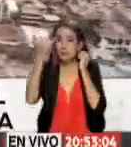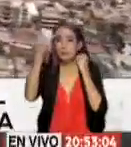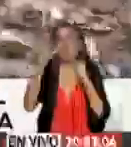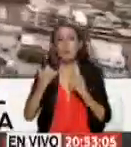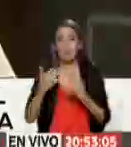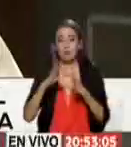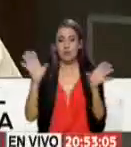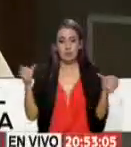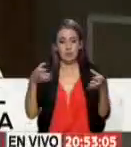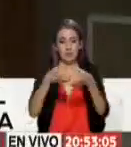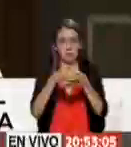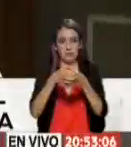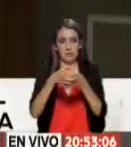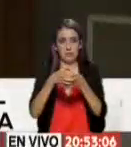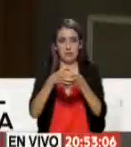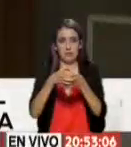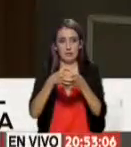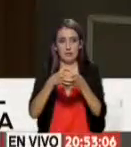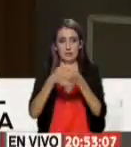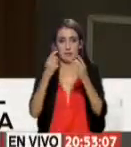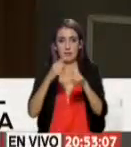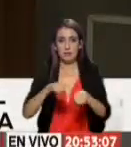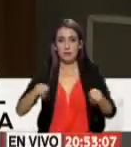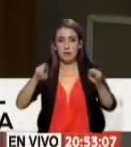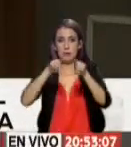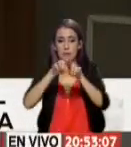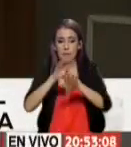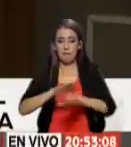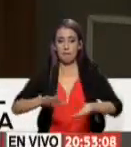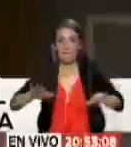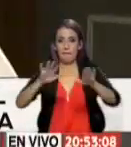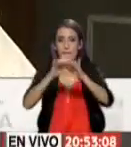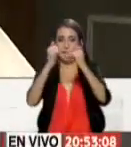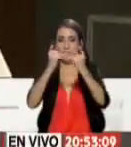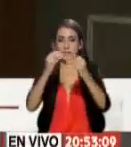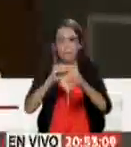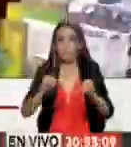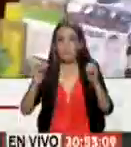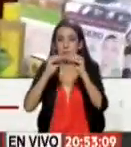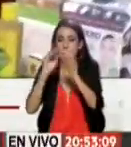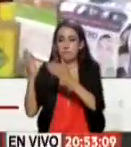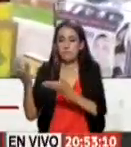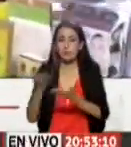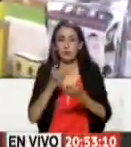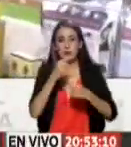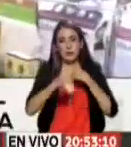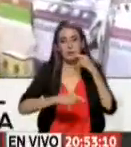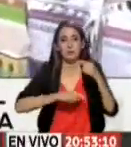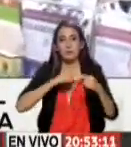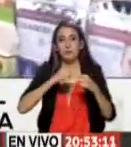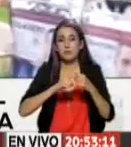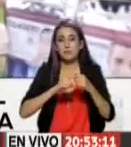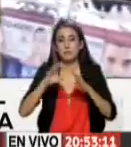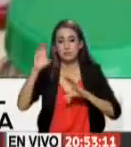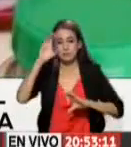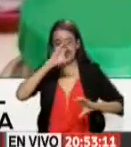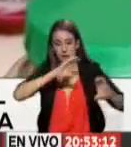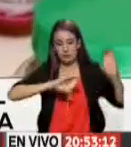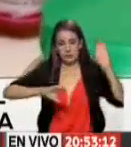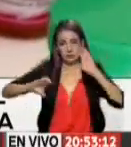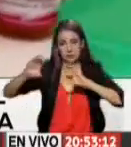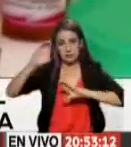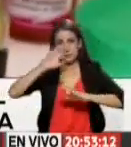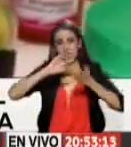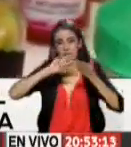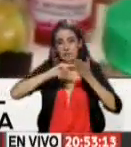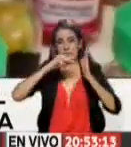solo lugar. Que juntándonos las tres instituciones le estamos dando mayor contenido. La Semana de la Ciencia, Tecnología, Innovación y